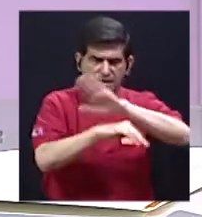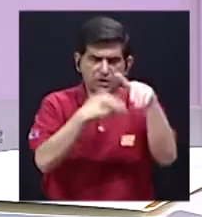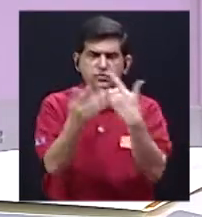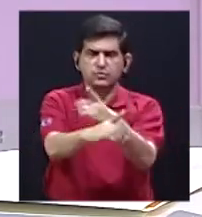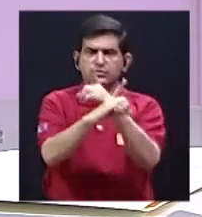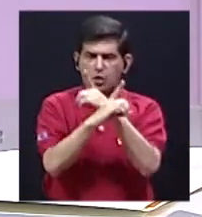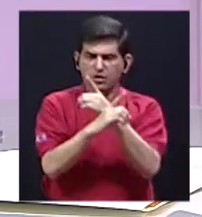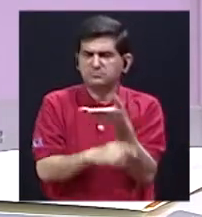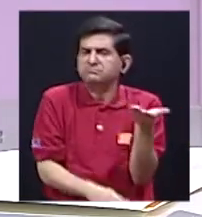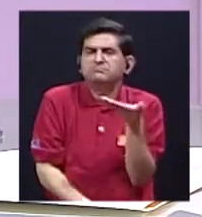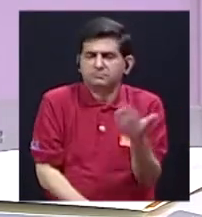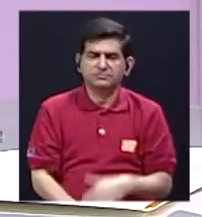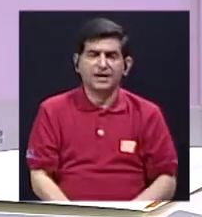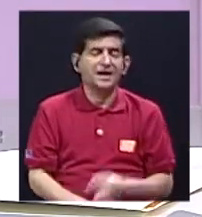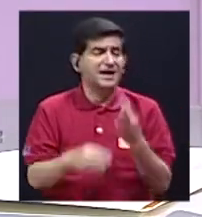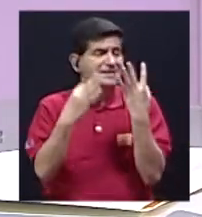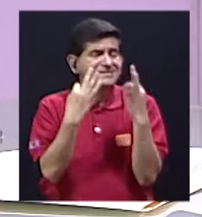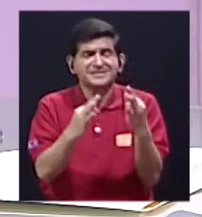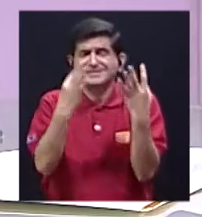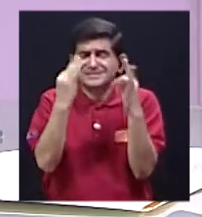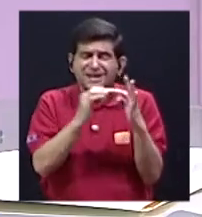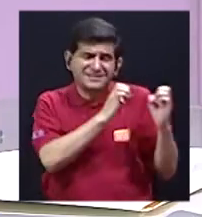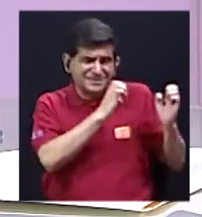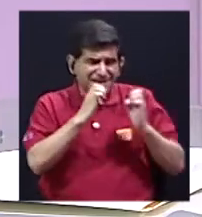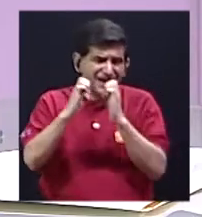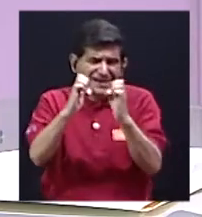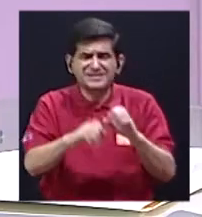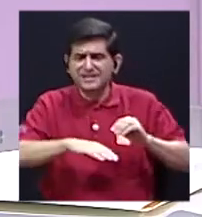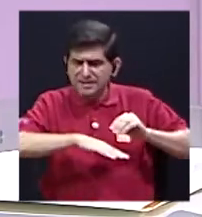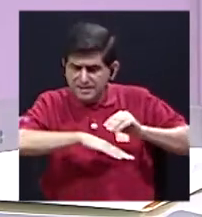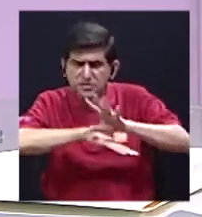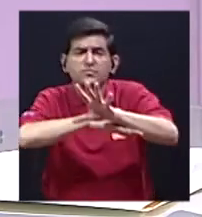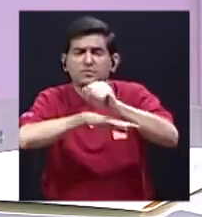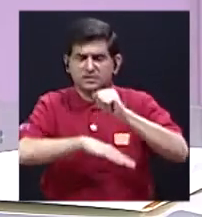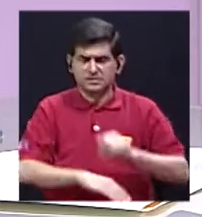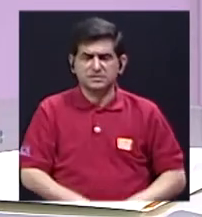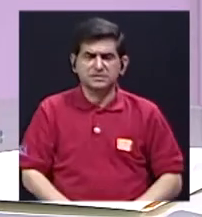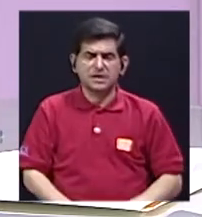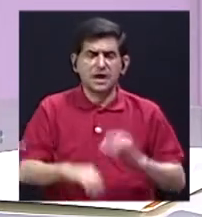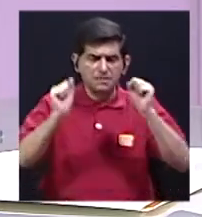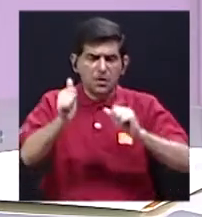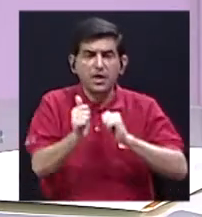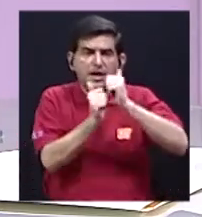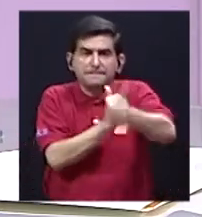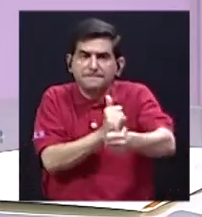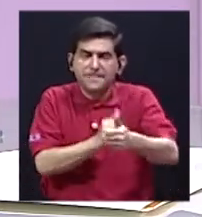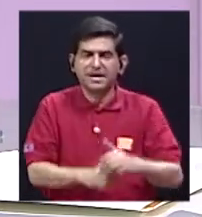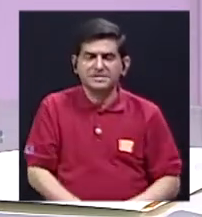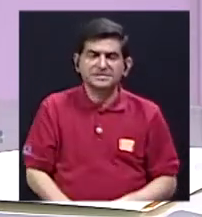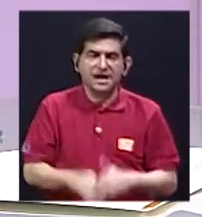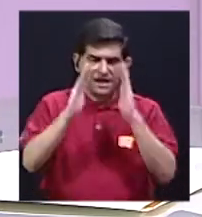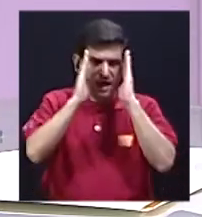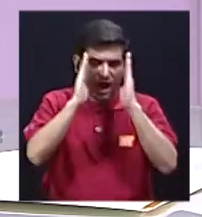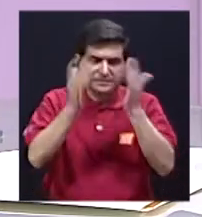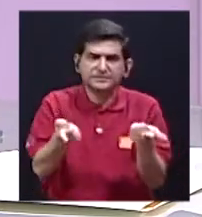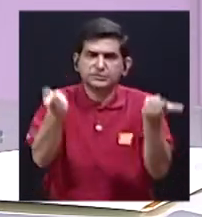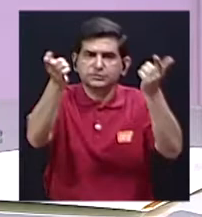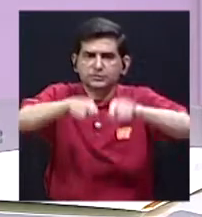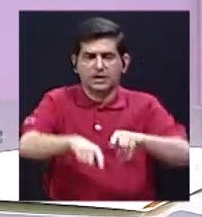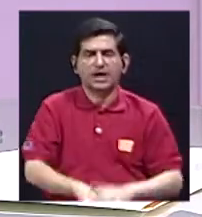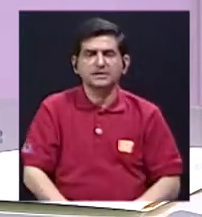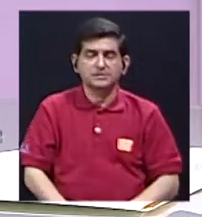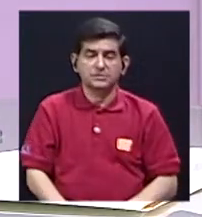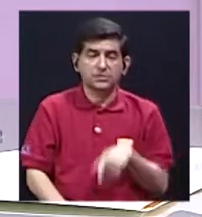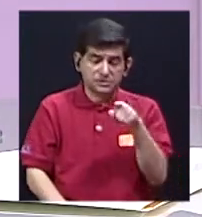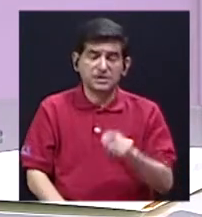la defensoría es buscar estrategias de incidencia para trascender la atención de los casos y